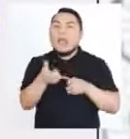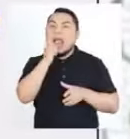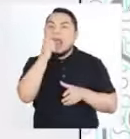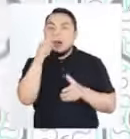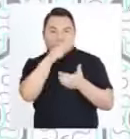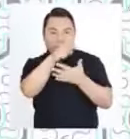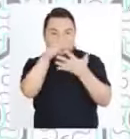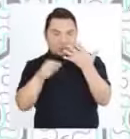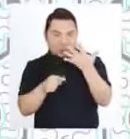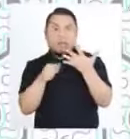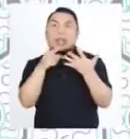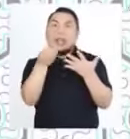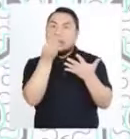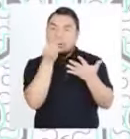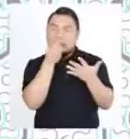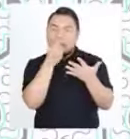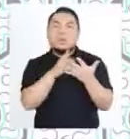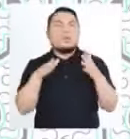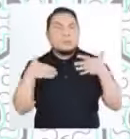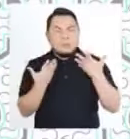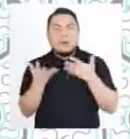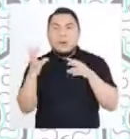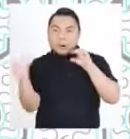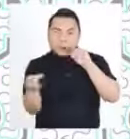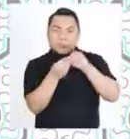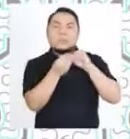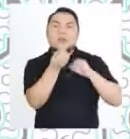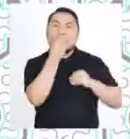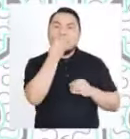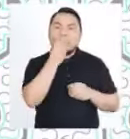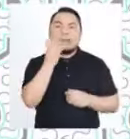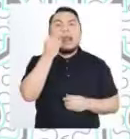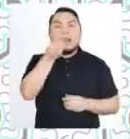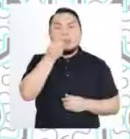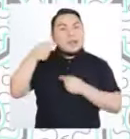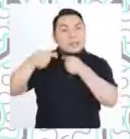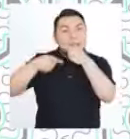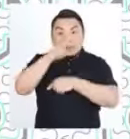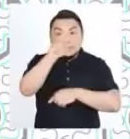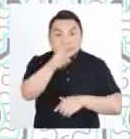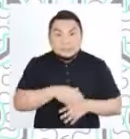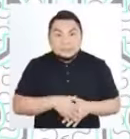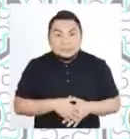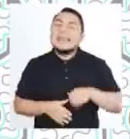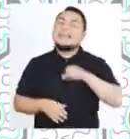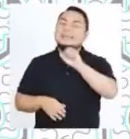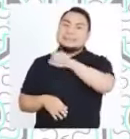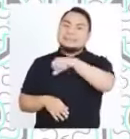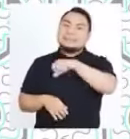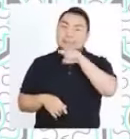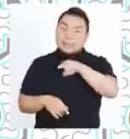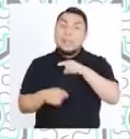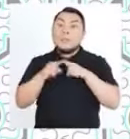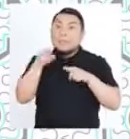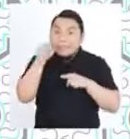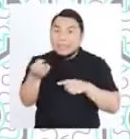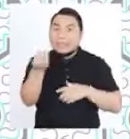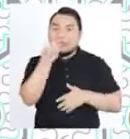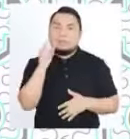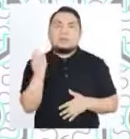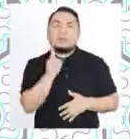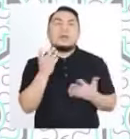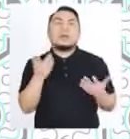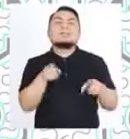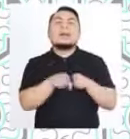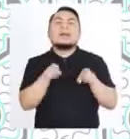potable. ¿Esos son los alimentos que debemos incluir en nuestra dieta diaria? Sí, Juan. Aunque esos no son